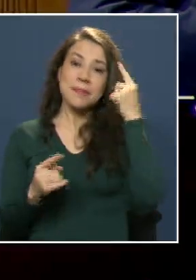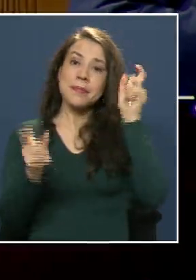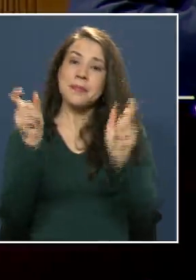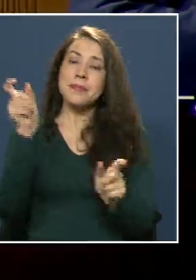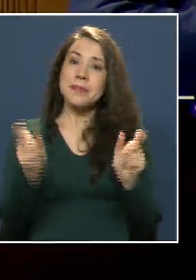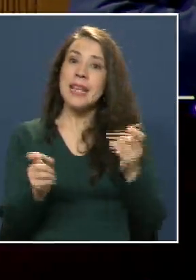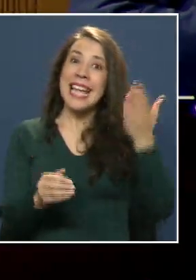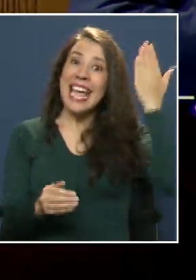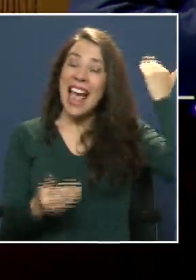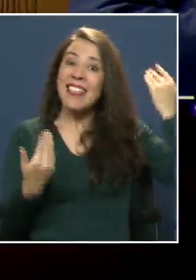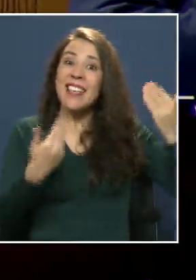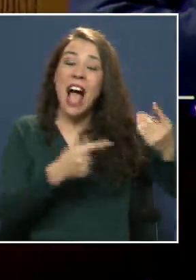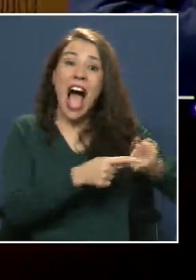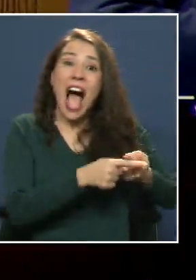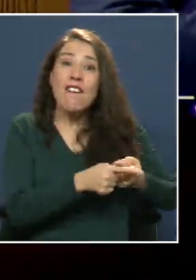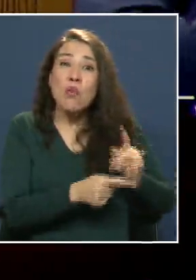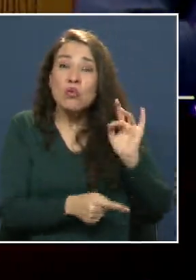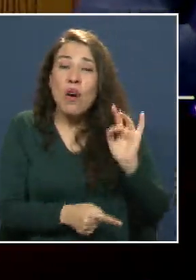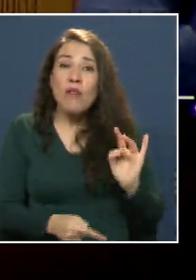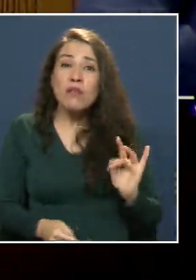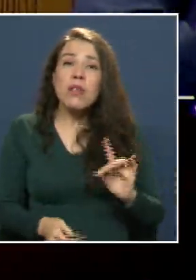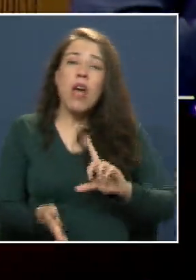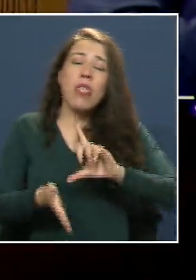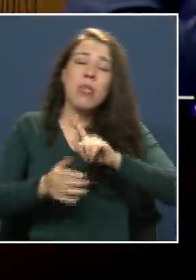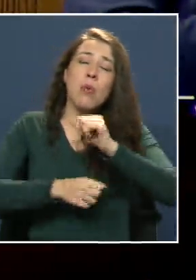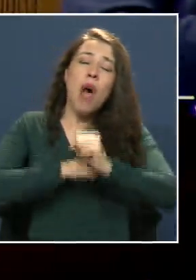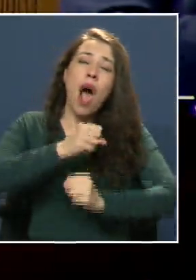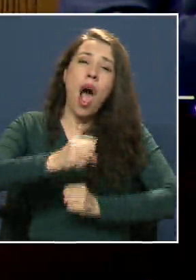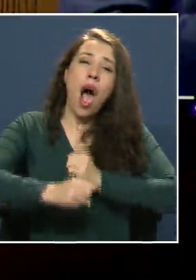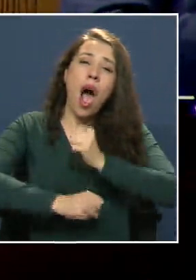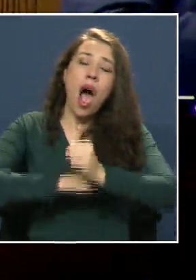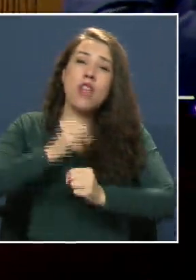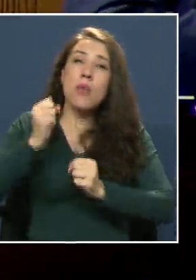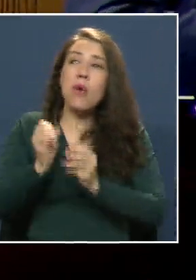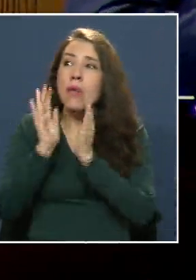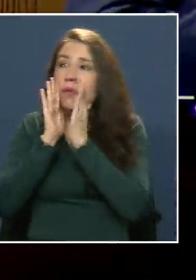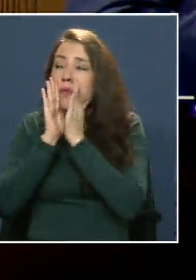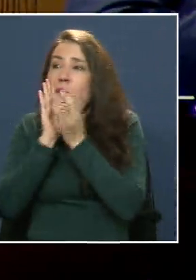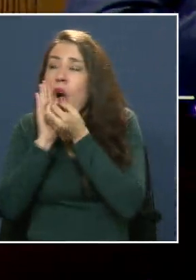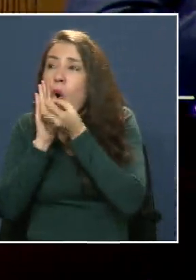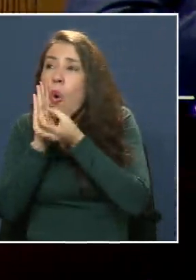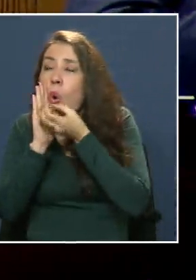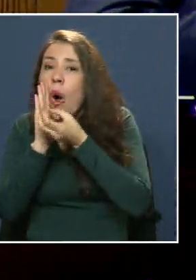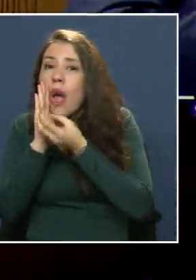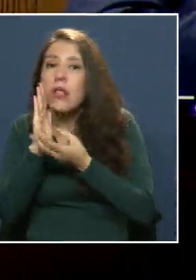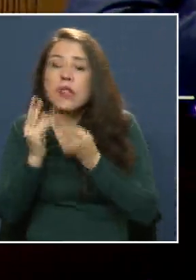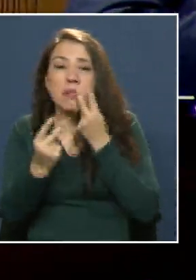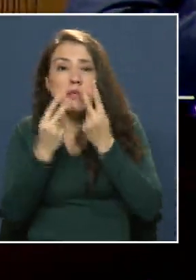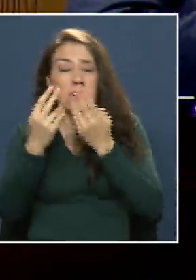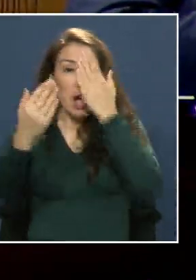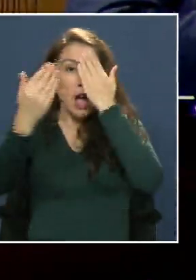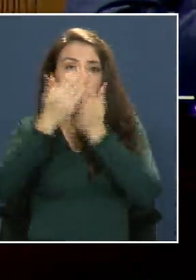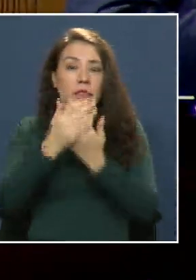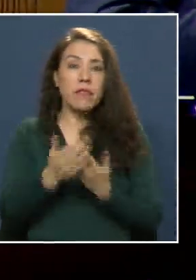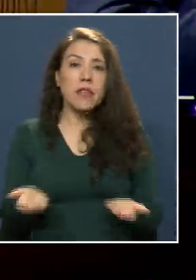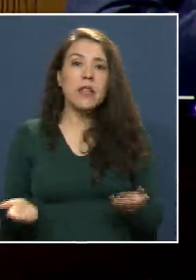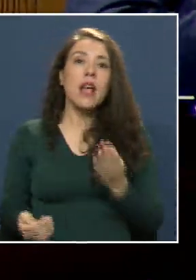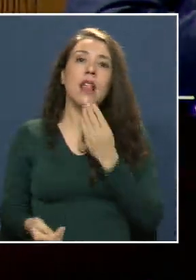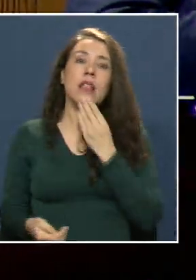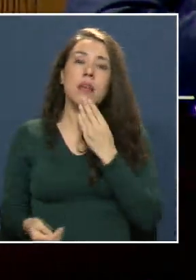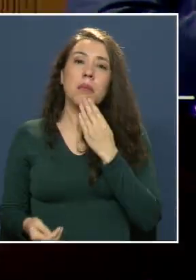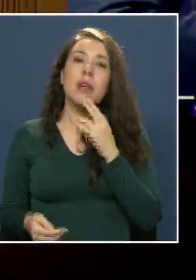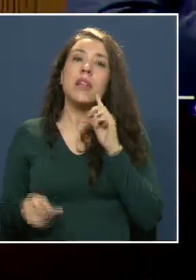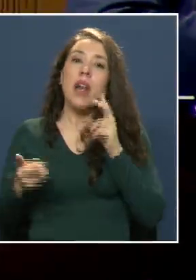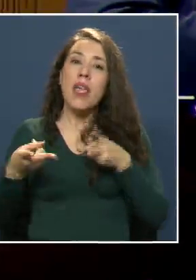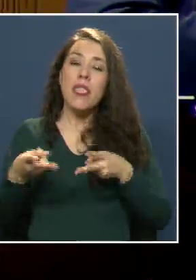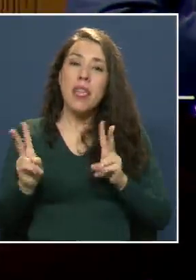que fueron abusados, que demoraron años en poder relatarlo, conocerlo, enfrentarlo, también tengan